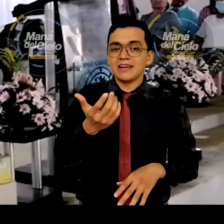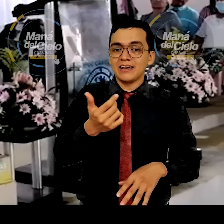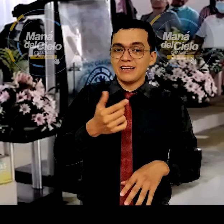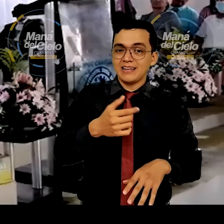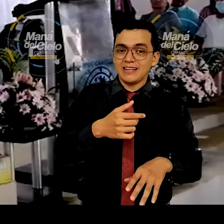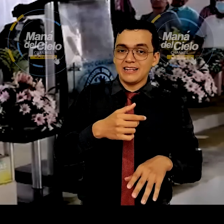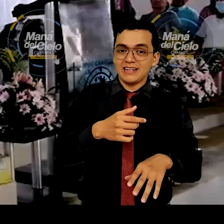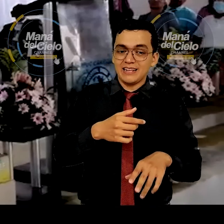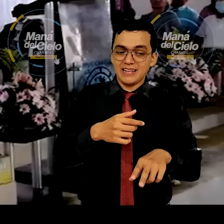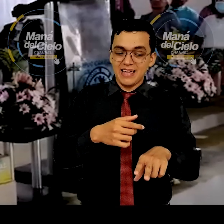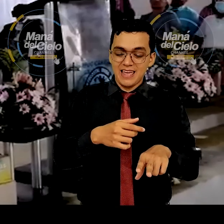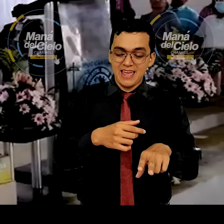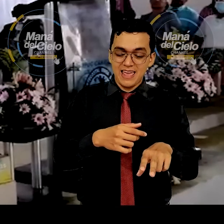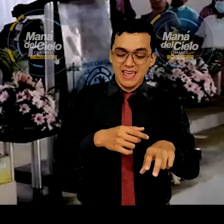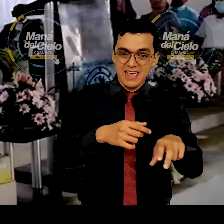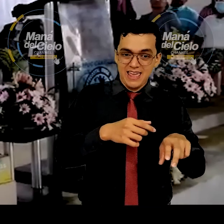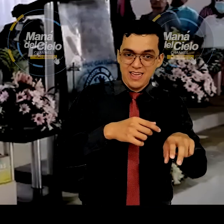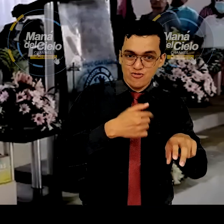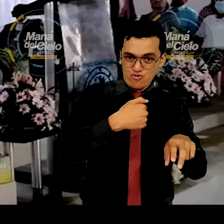asiento y se me sentó al lado.